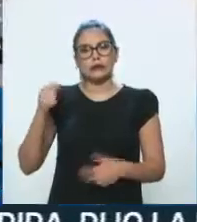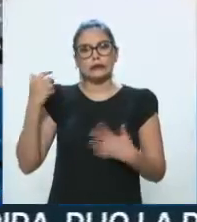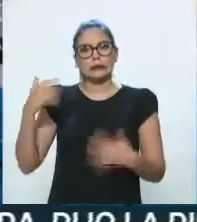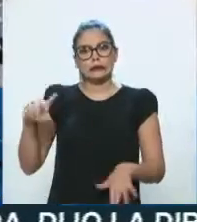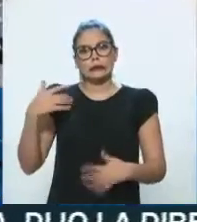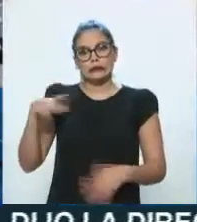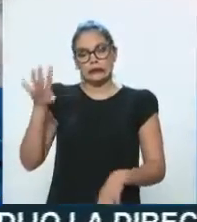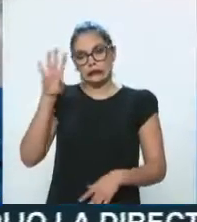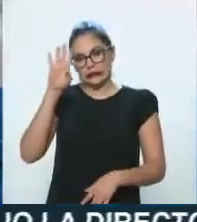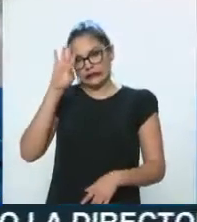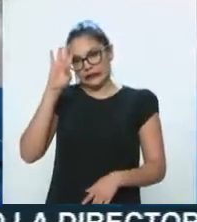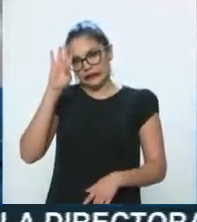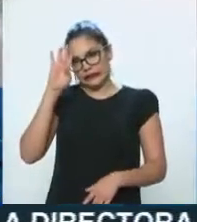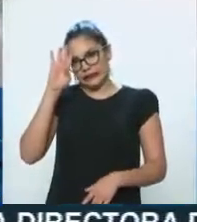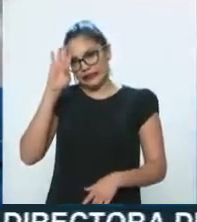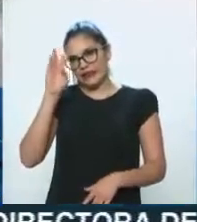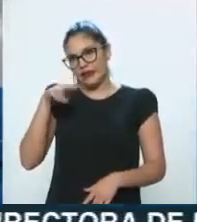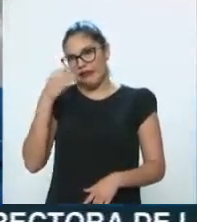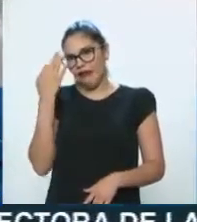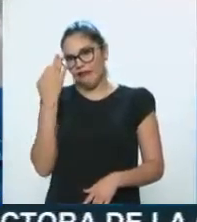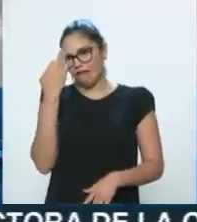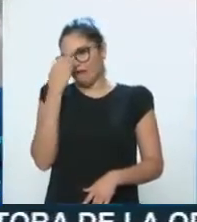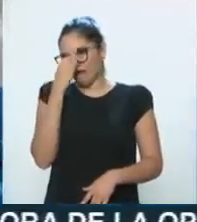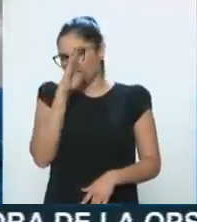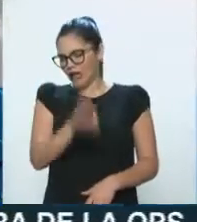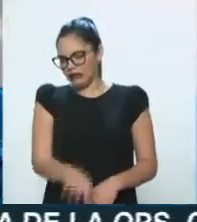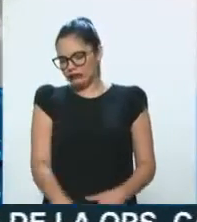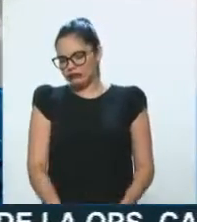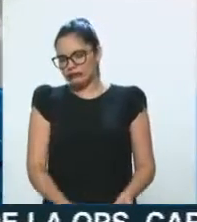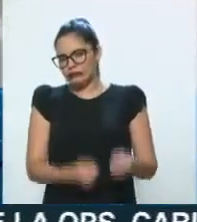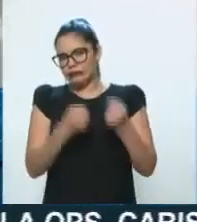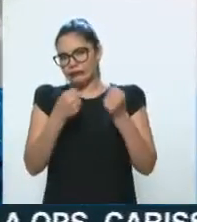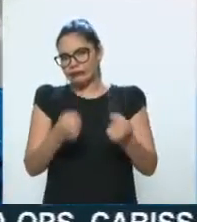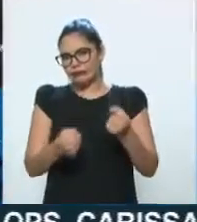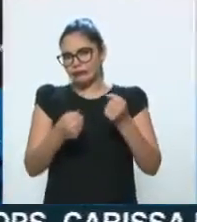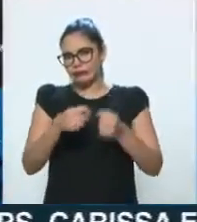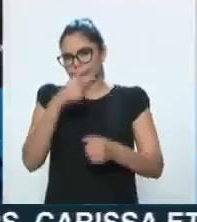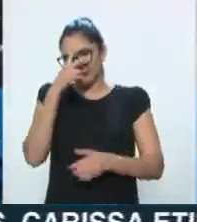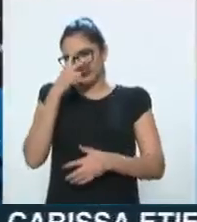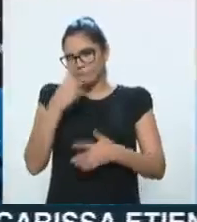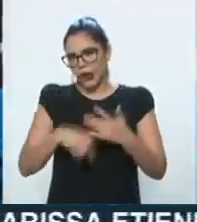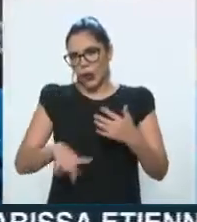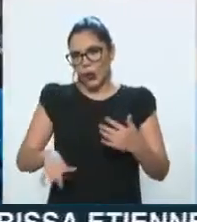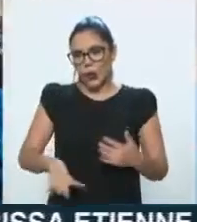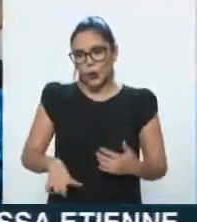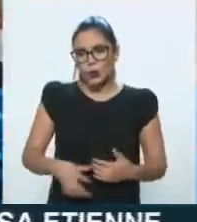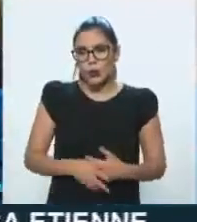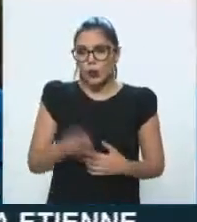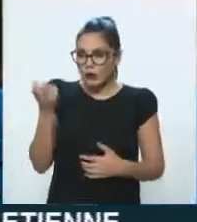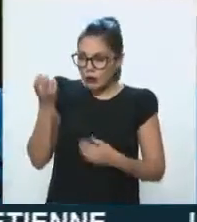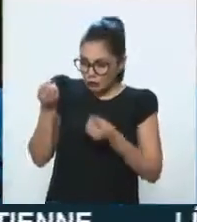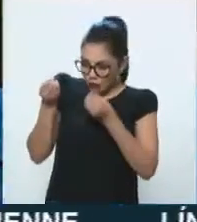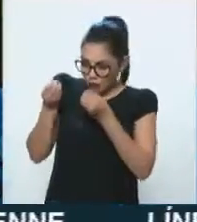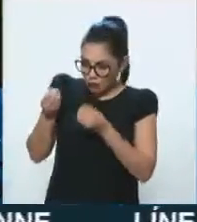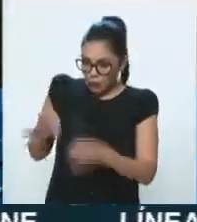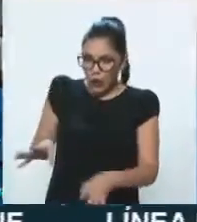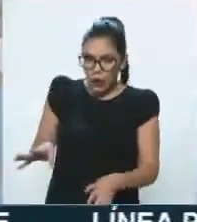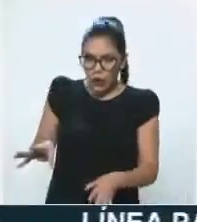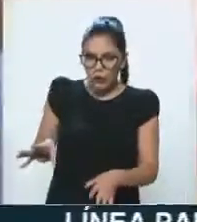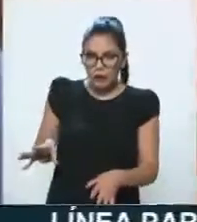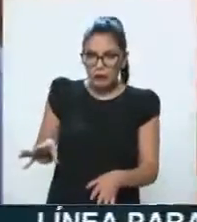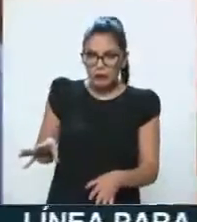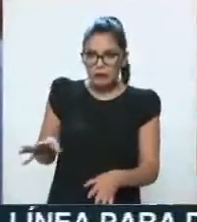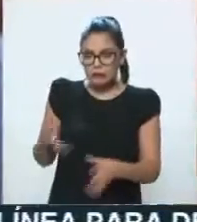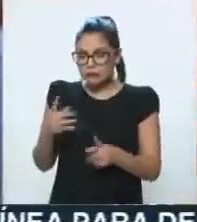boquete un fraude a la nación y se calcula que la pérdida de esa de esa